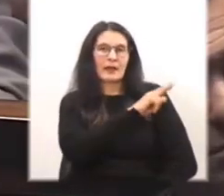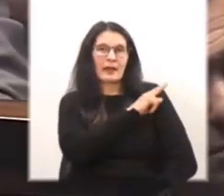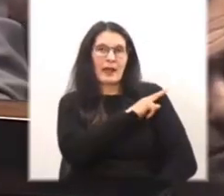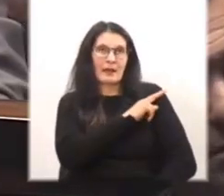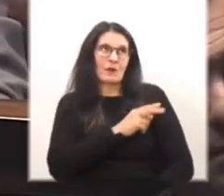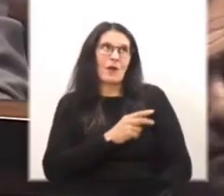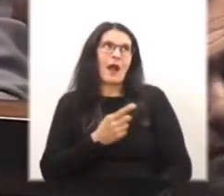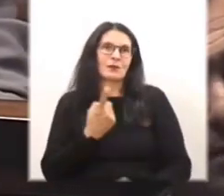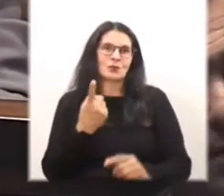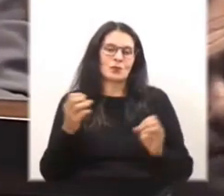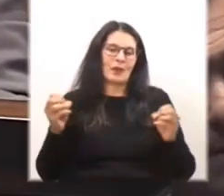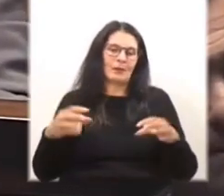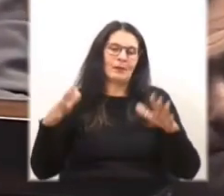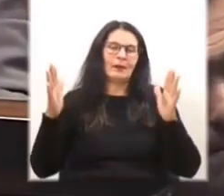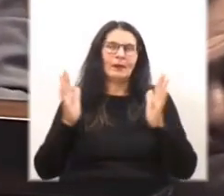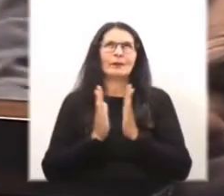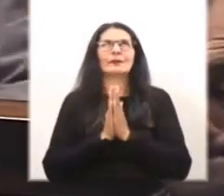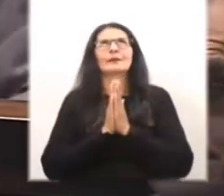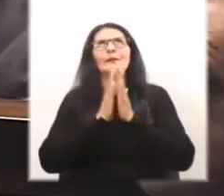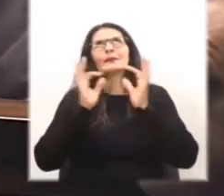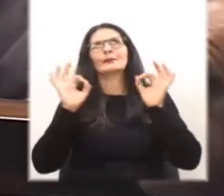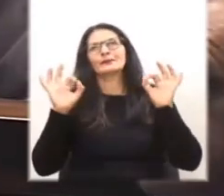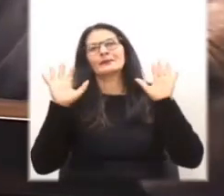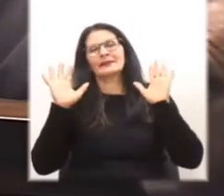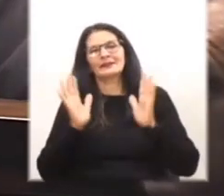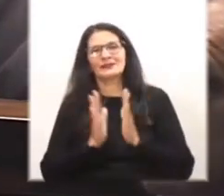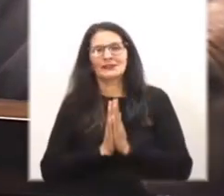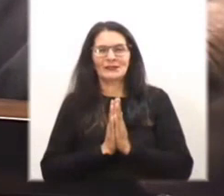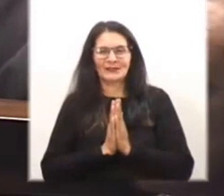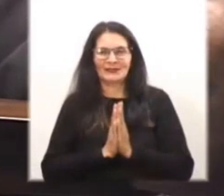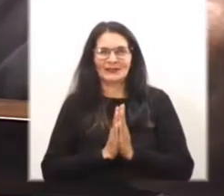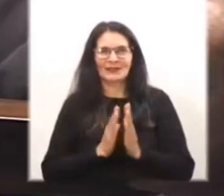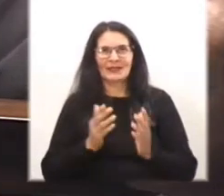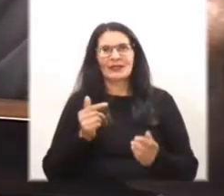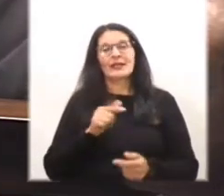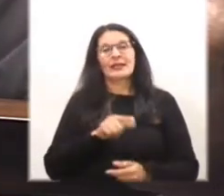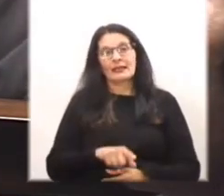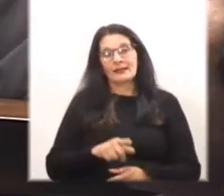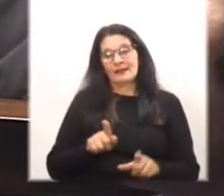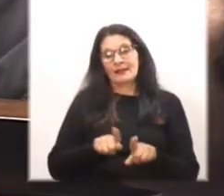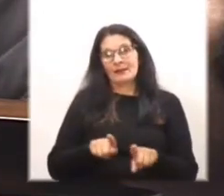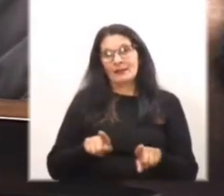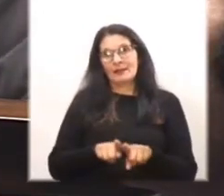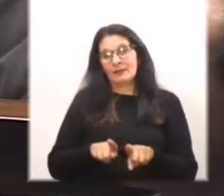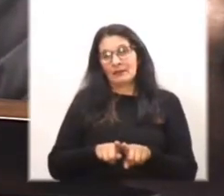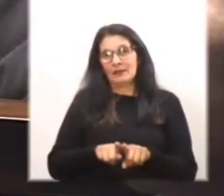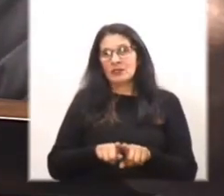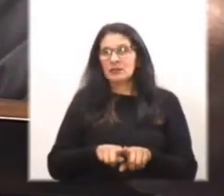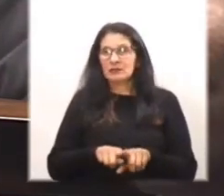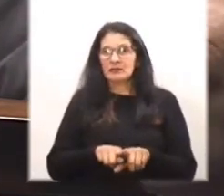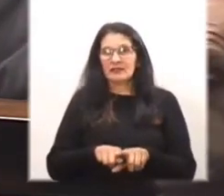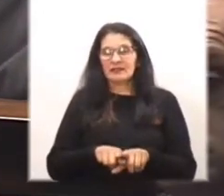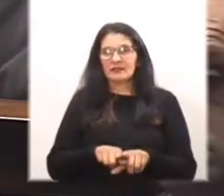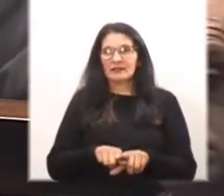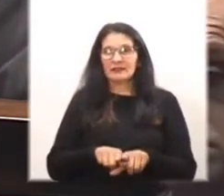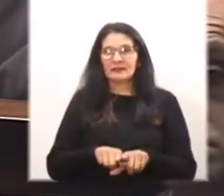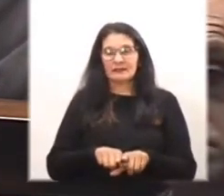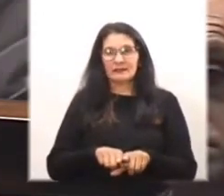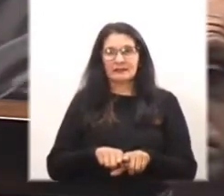por el presidente. Y eso es lo que ha sucedido con Albizu y con los